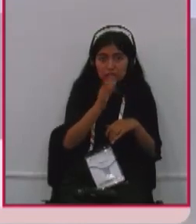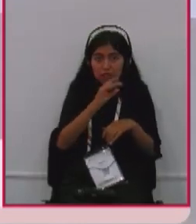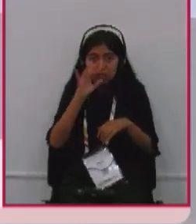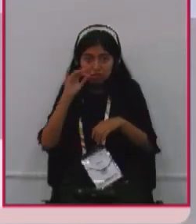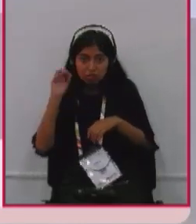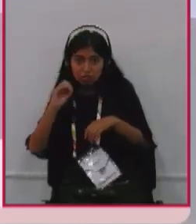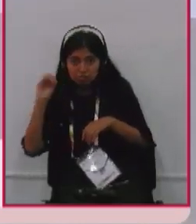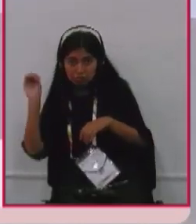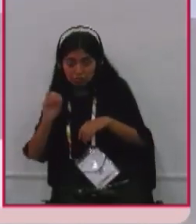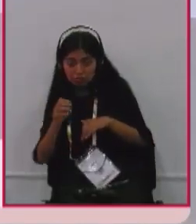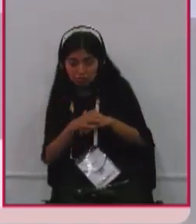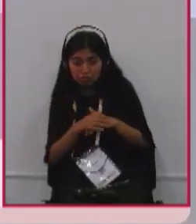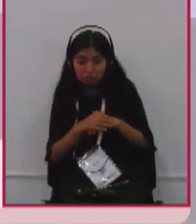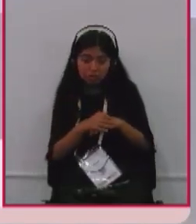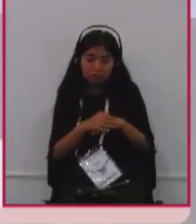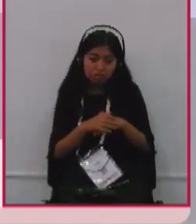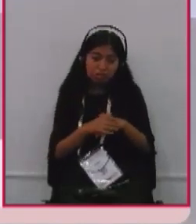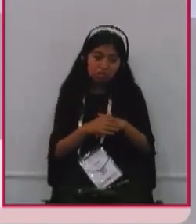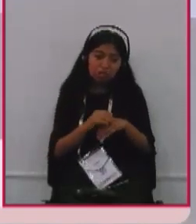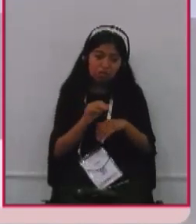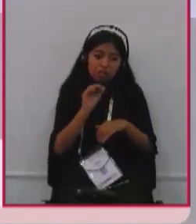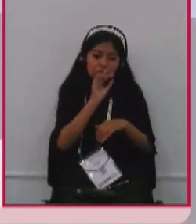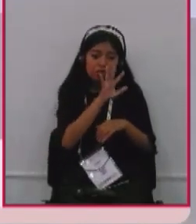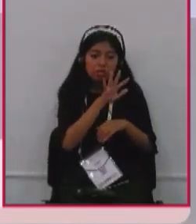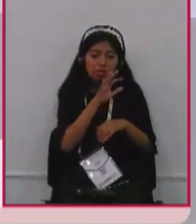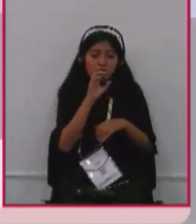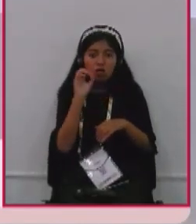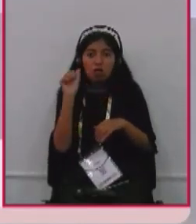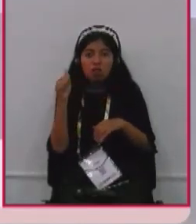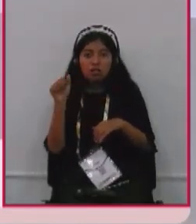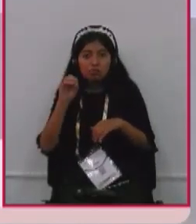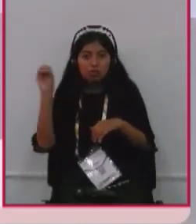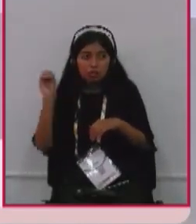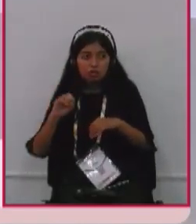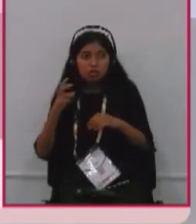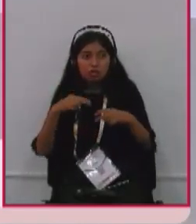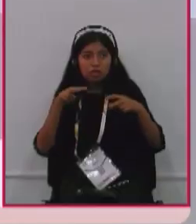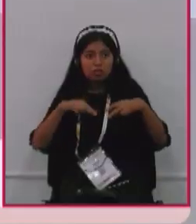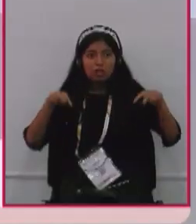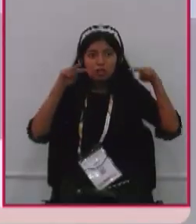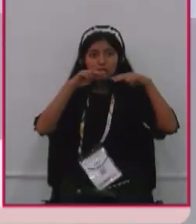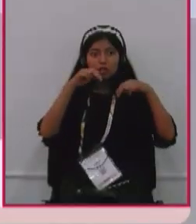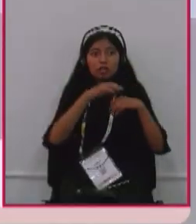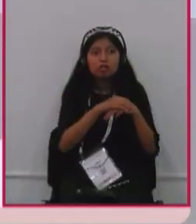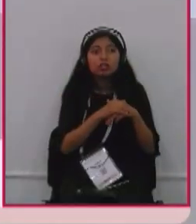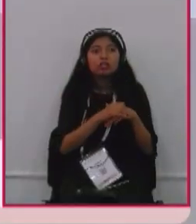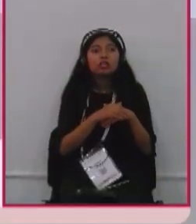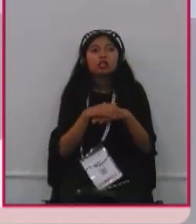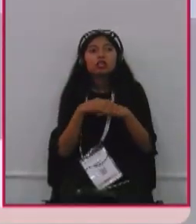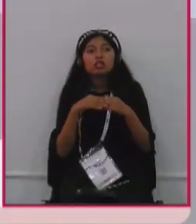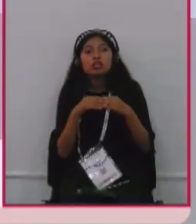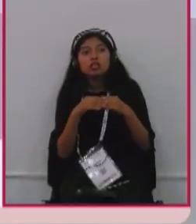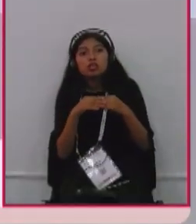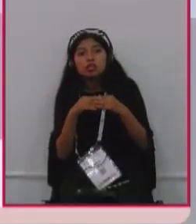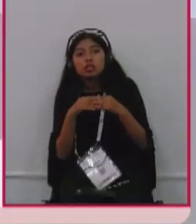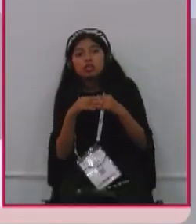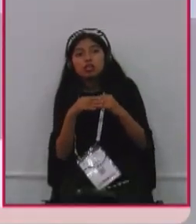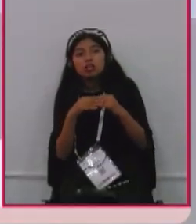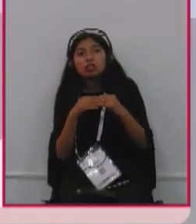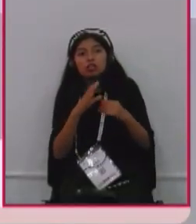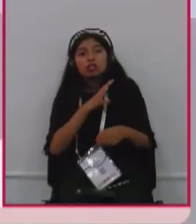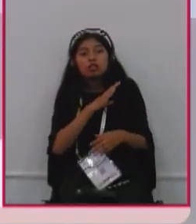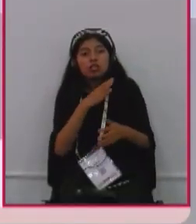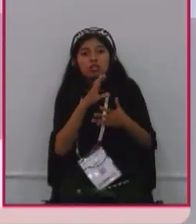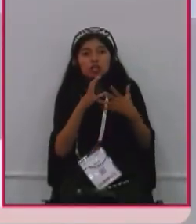celda Jamieson 5-10% por sobre ese valor. Y es por esa principal característica, el rápido